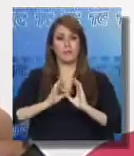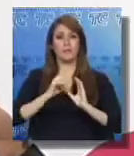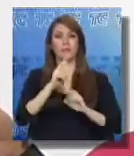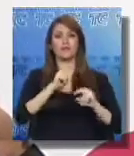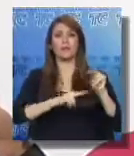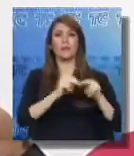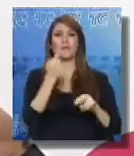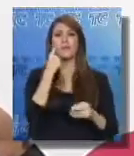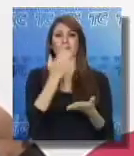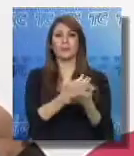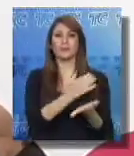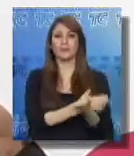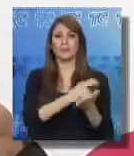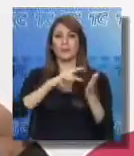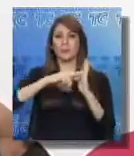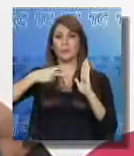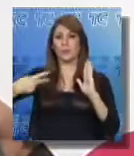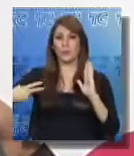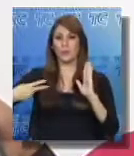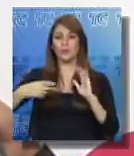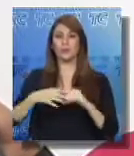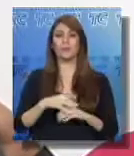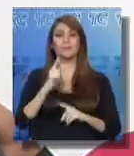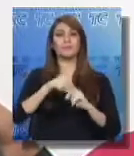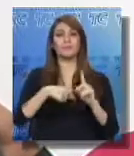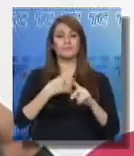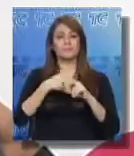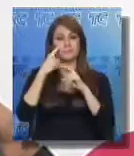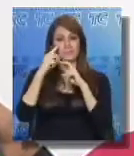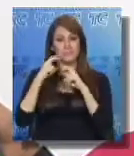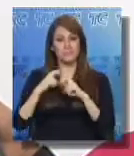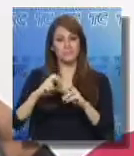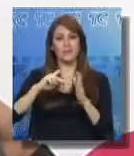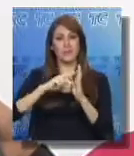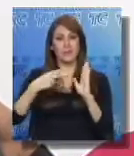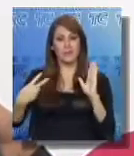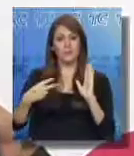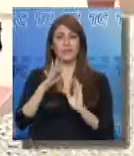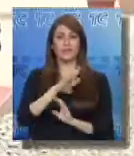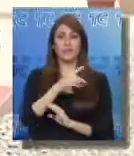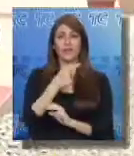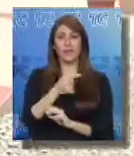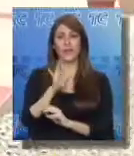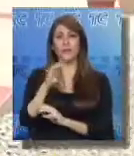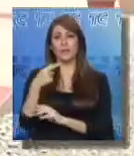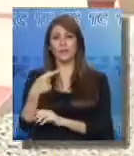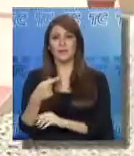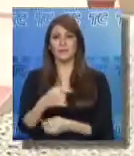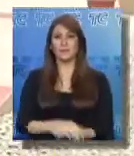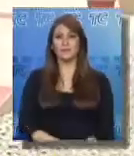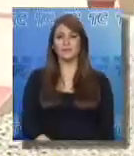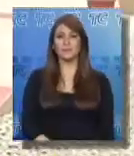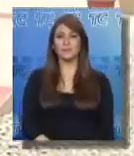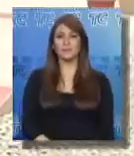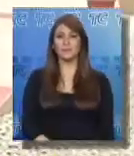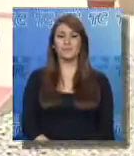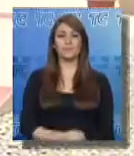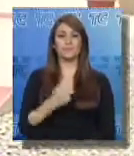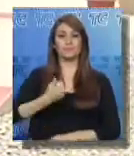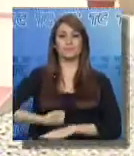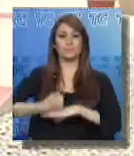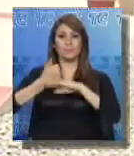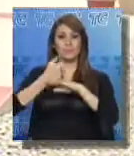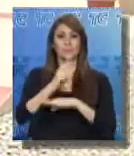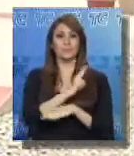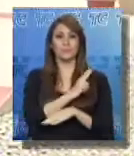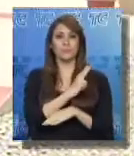cursos avanzados en tecnologías 4G y de investigación en tecnologías de 5G. Autoridades de la Universidad de